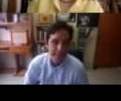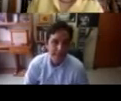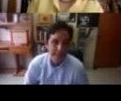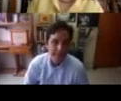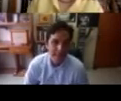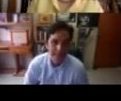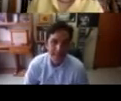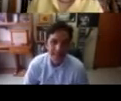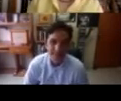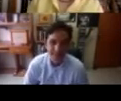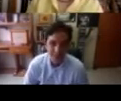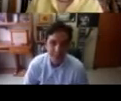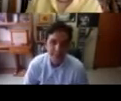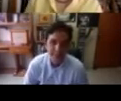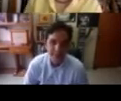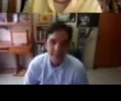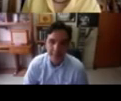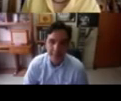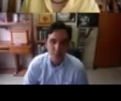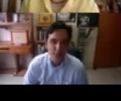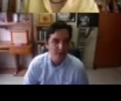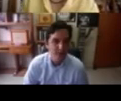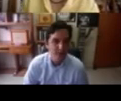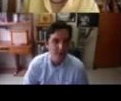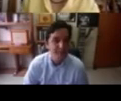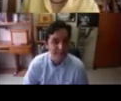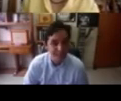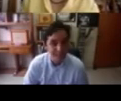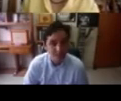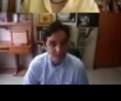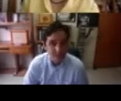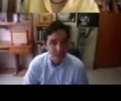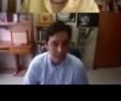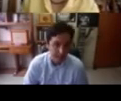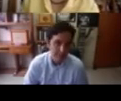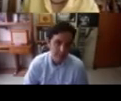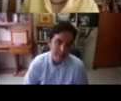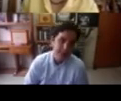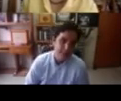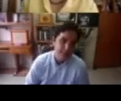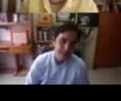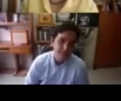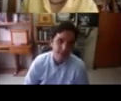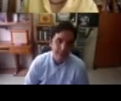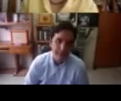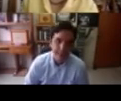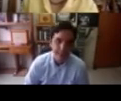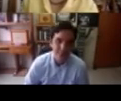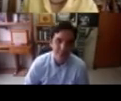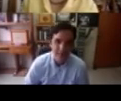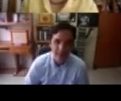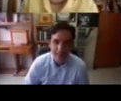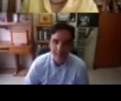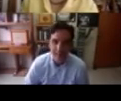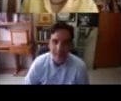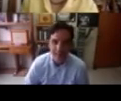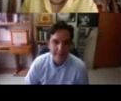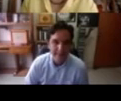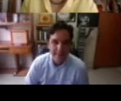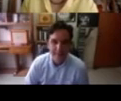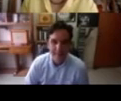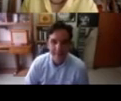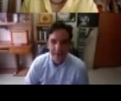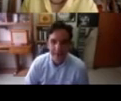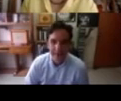se generan narrativas visuales a partir de los propios guiones que escriben los niños y además, pues se fortalecen ellos la